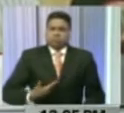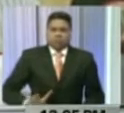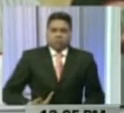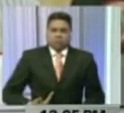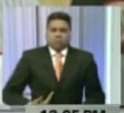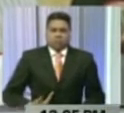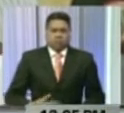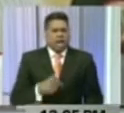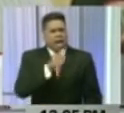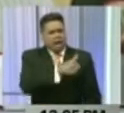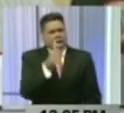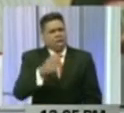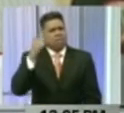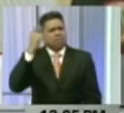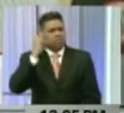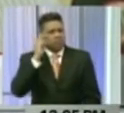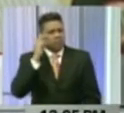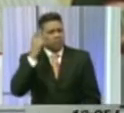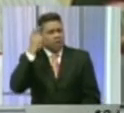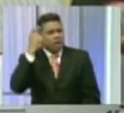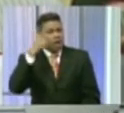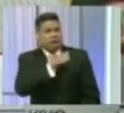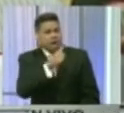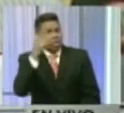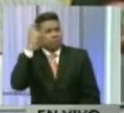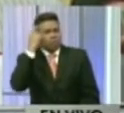yo cada día lo admiro más al presidente Maduro.